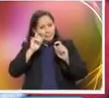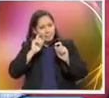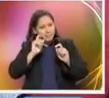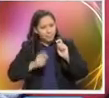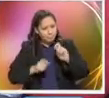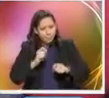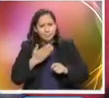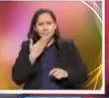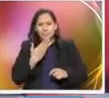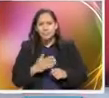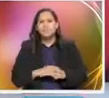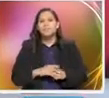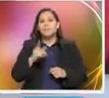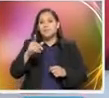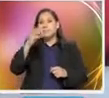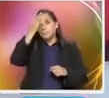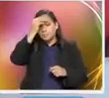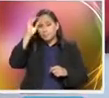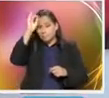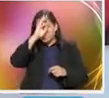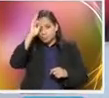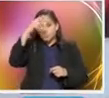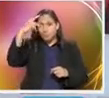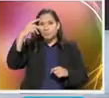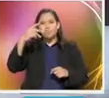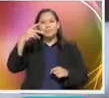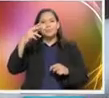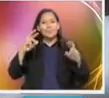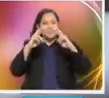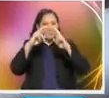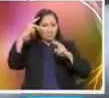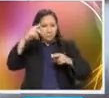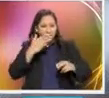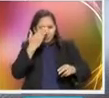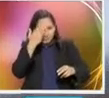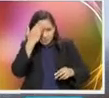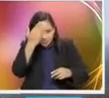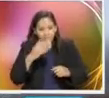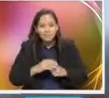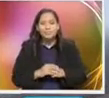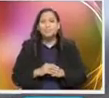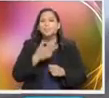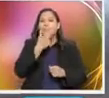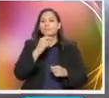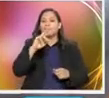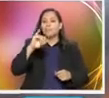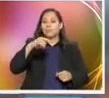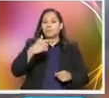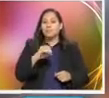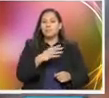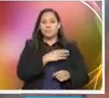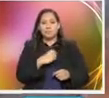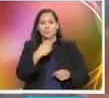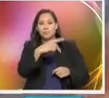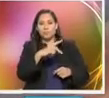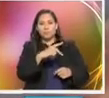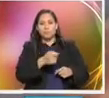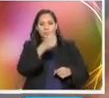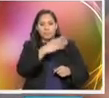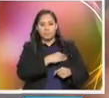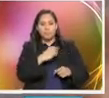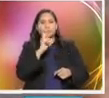pues va a aprender filosofía oriental. Y Ringo Starr pues se pasa el verano con su hijo, y su primer